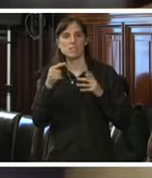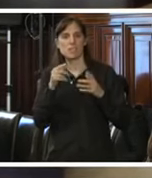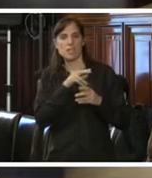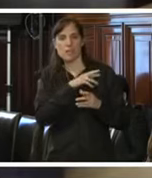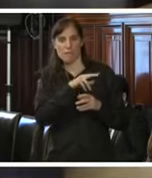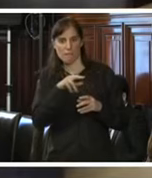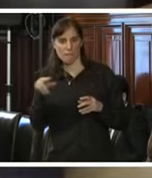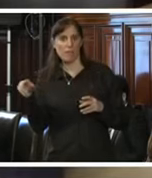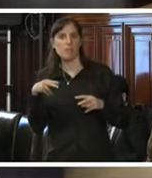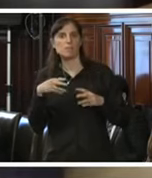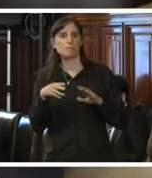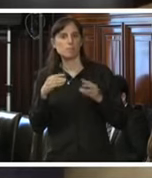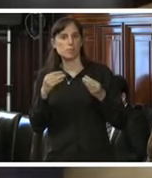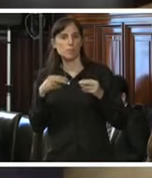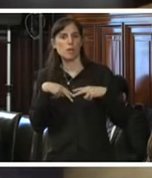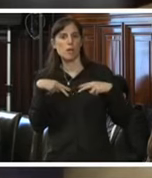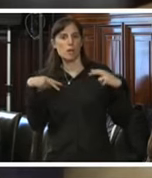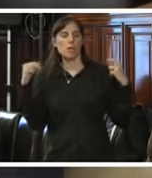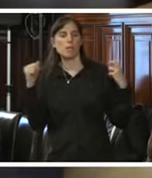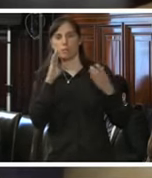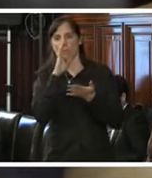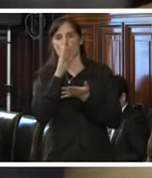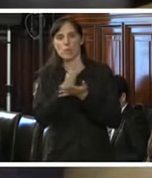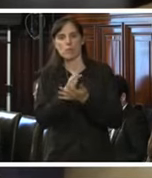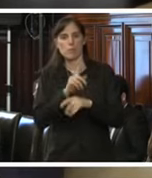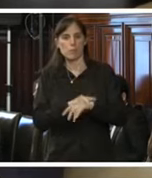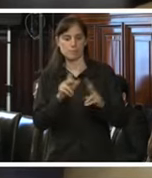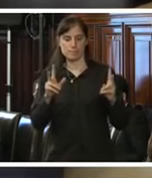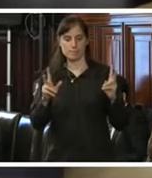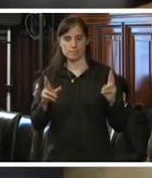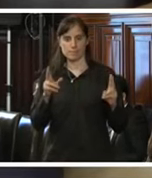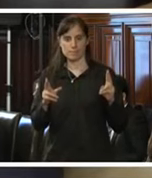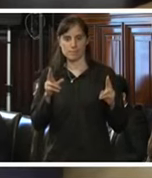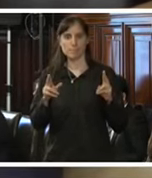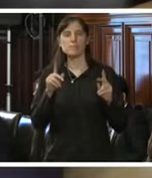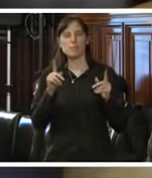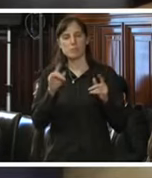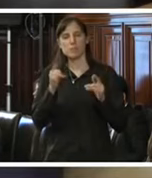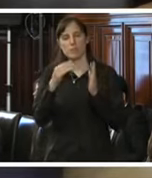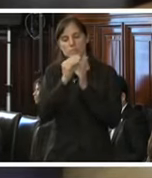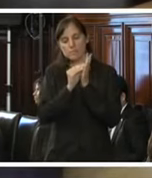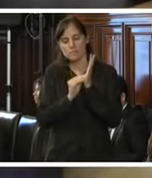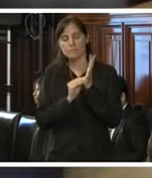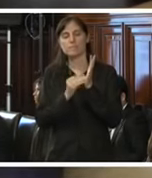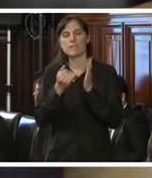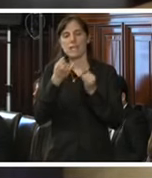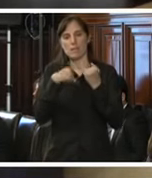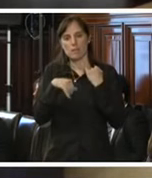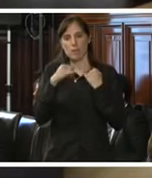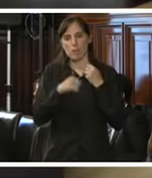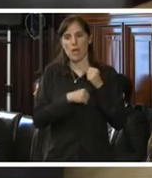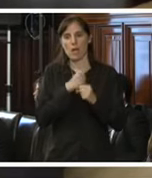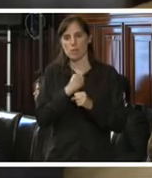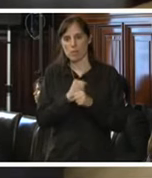de varios análisis en los últimos tiempos y particularmente retratado en los informes anuales que producimos en el